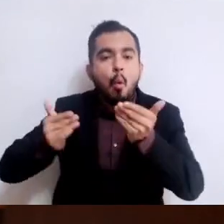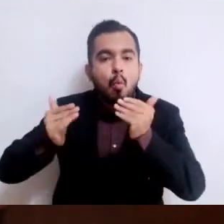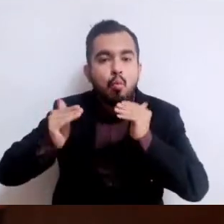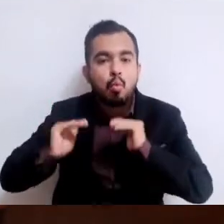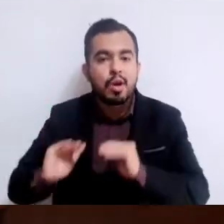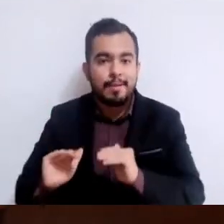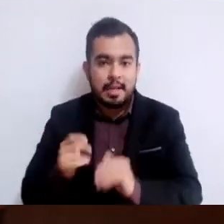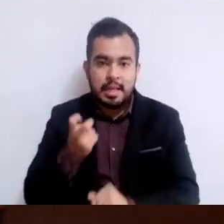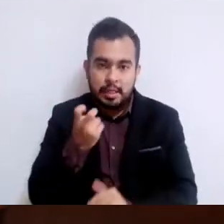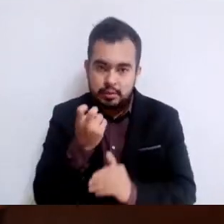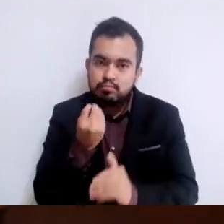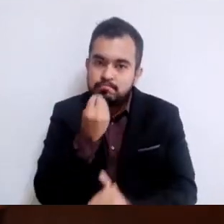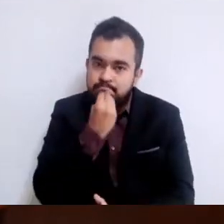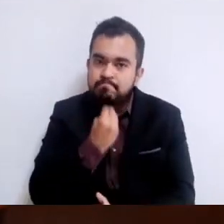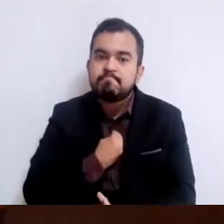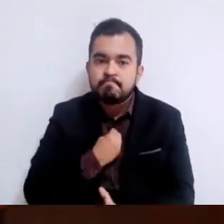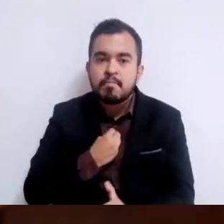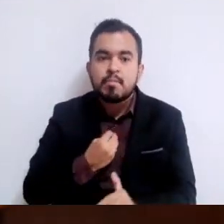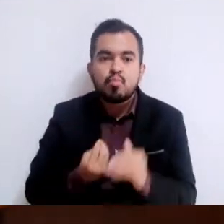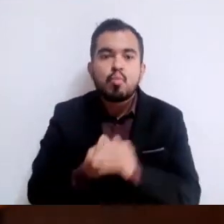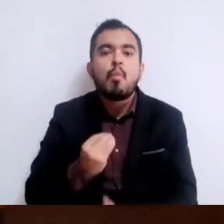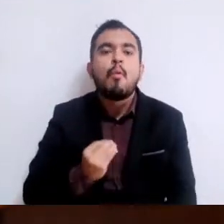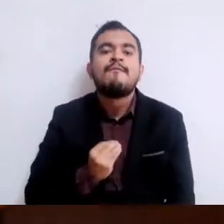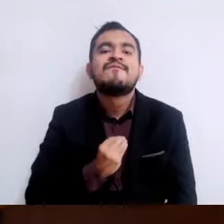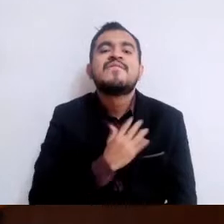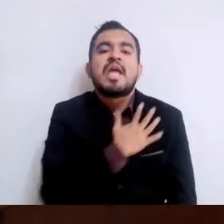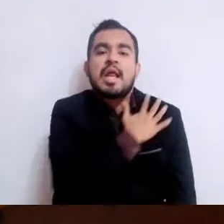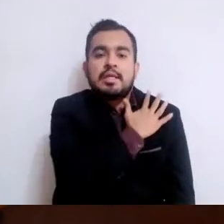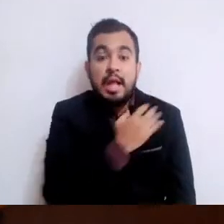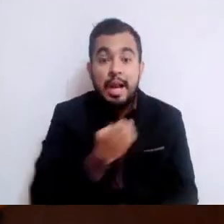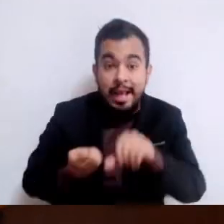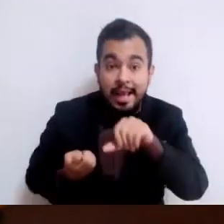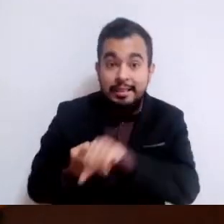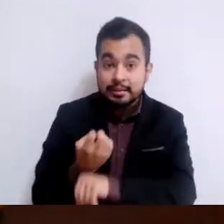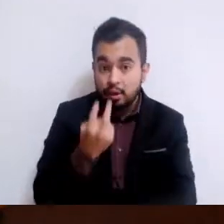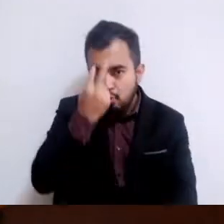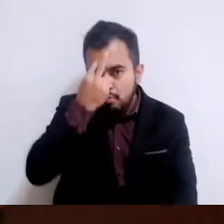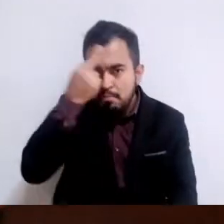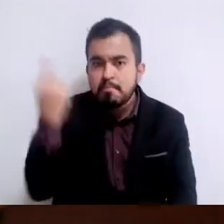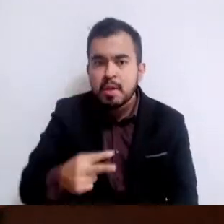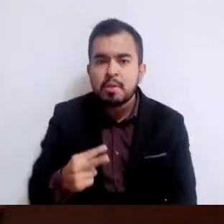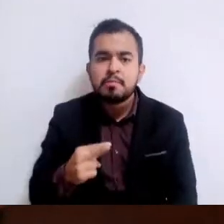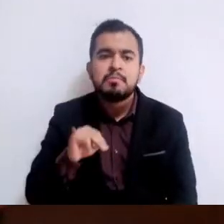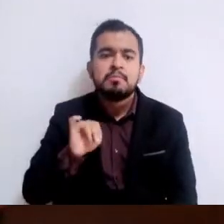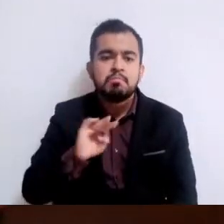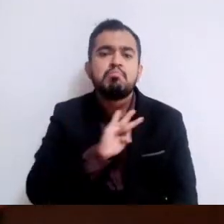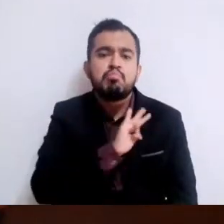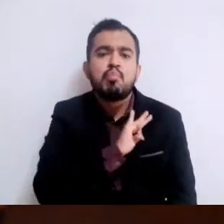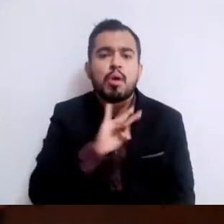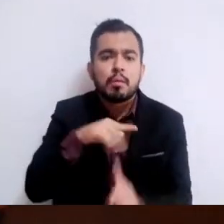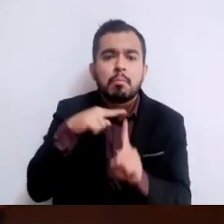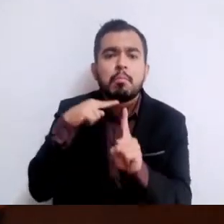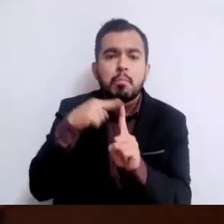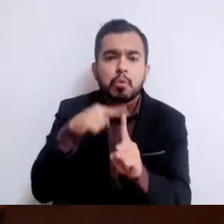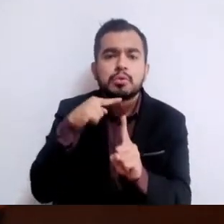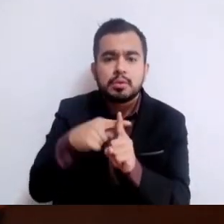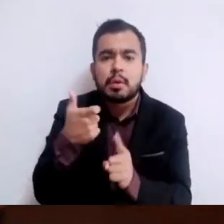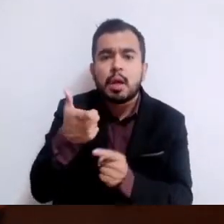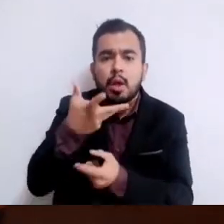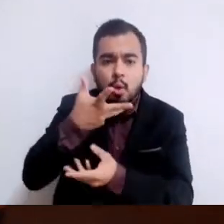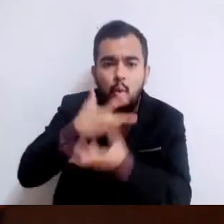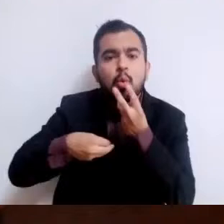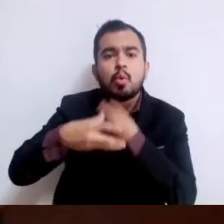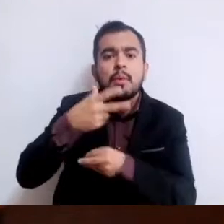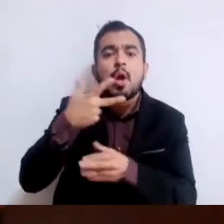nueva política de bienestar y en el Estado de México podrá impactar de manera positiva en la economía de 8.6 millones